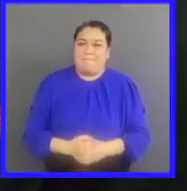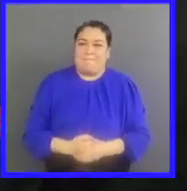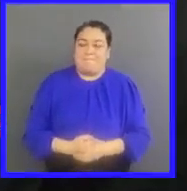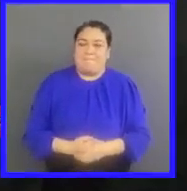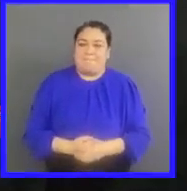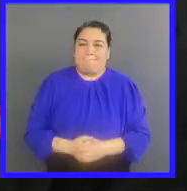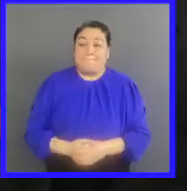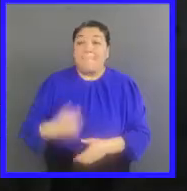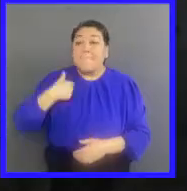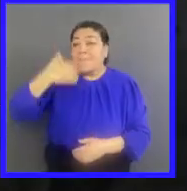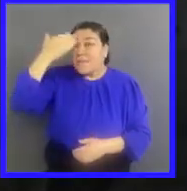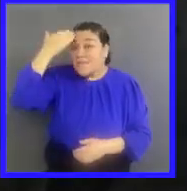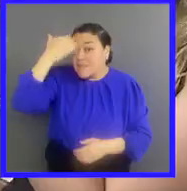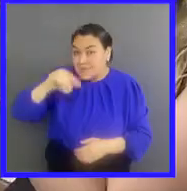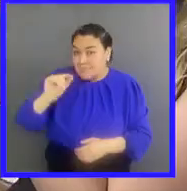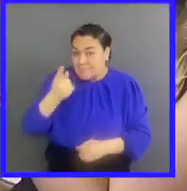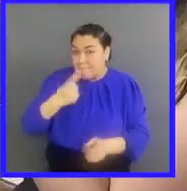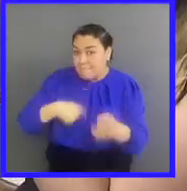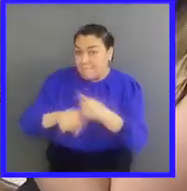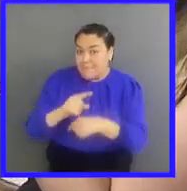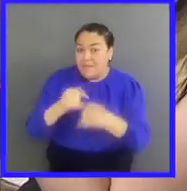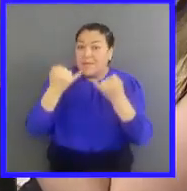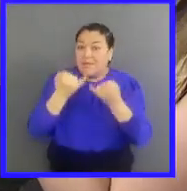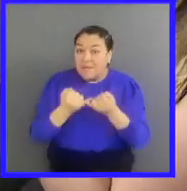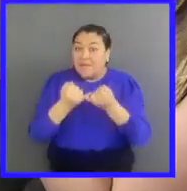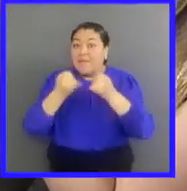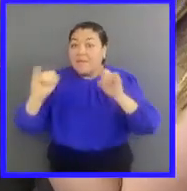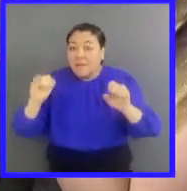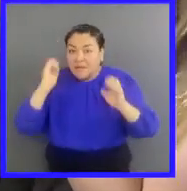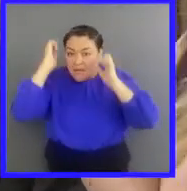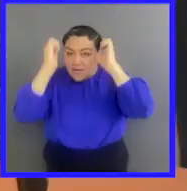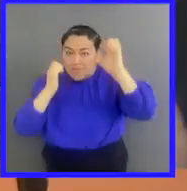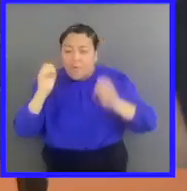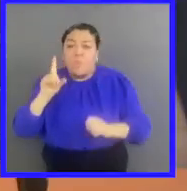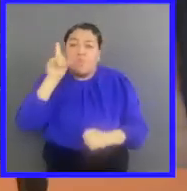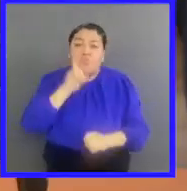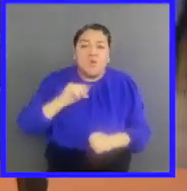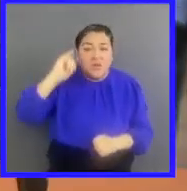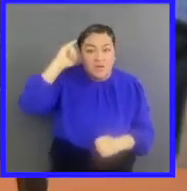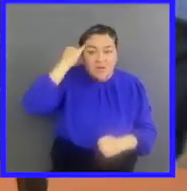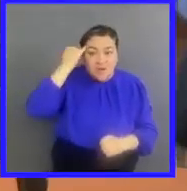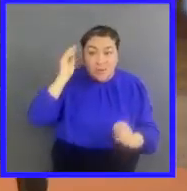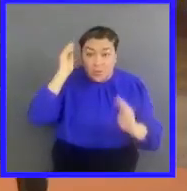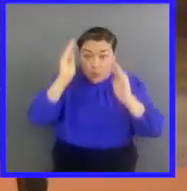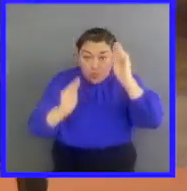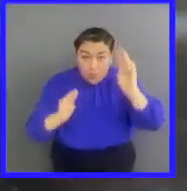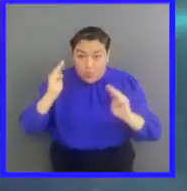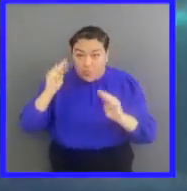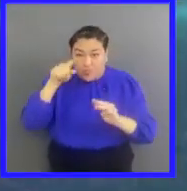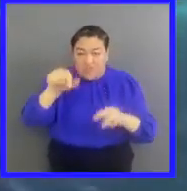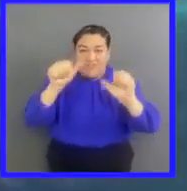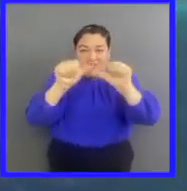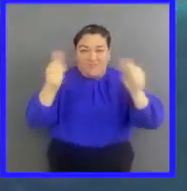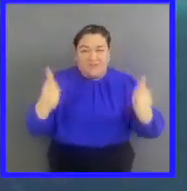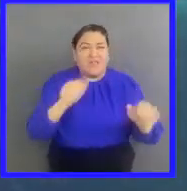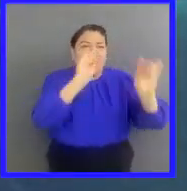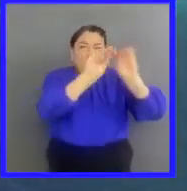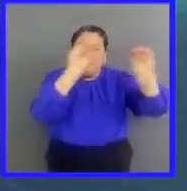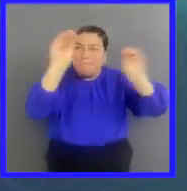Enseguida, inauguran exposición sobre mujeres indígenas en el Museo Nacional de Arte.